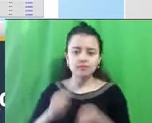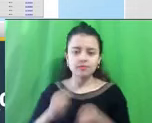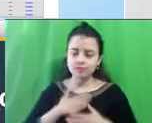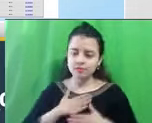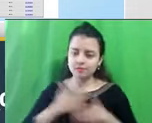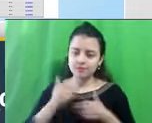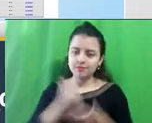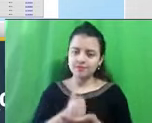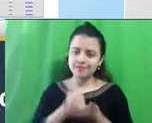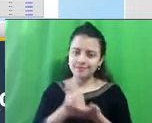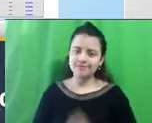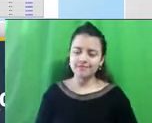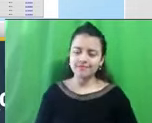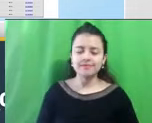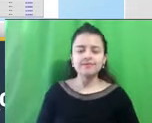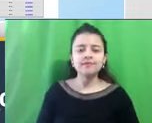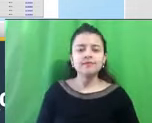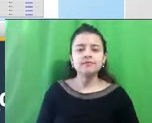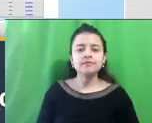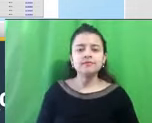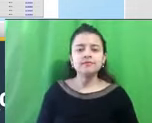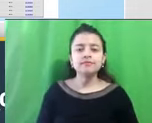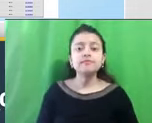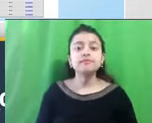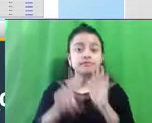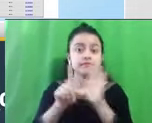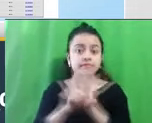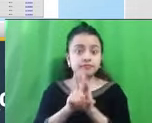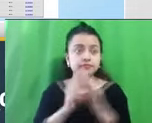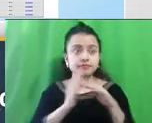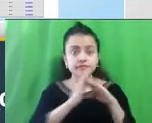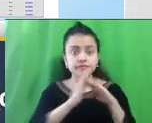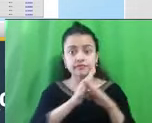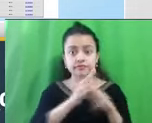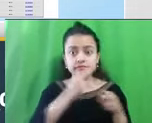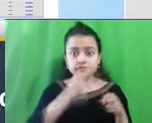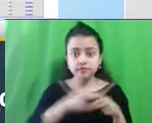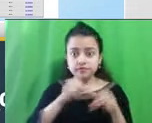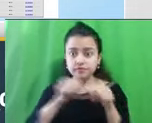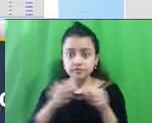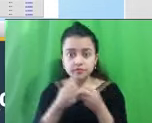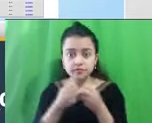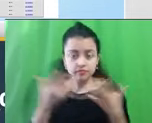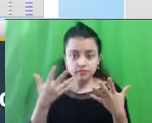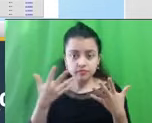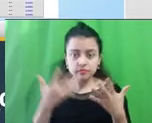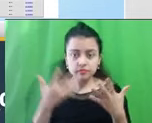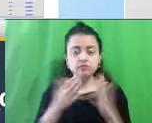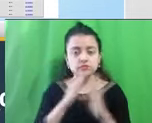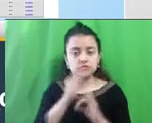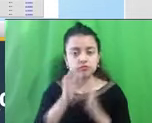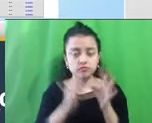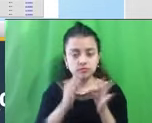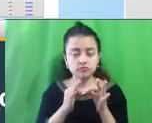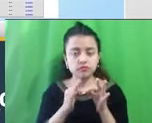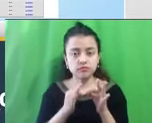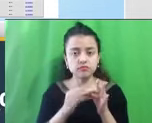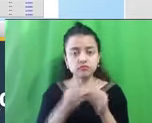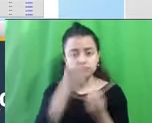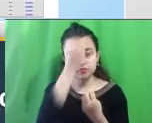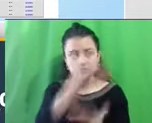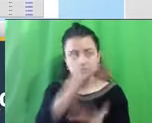publicamos. Tenemos la ley de protección de datos, todos sus datos son protegidos y solamente la persona que